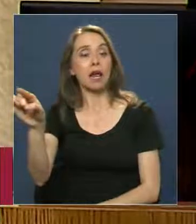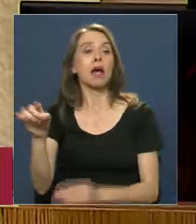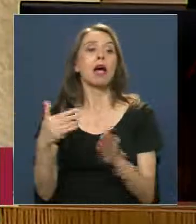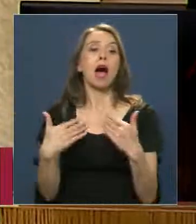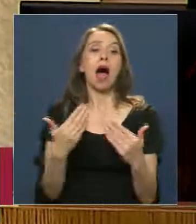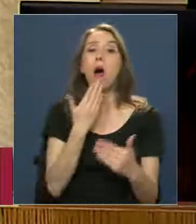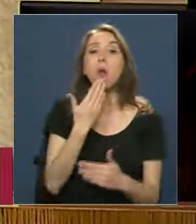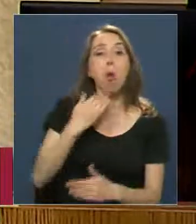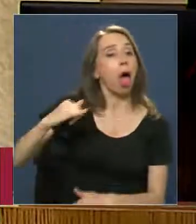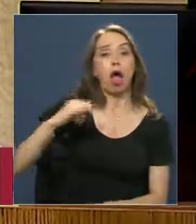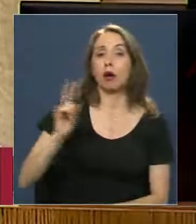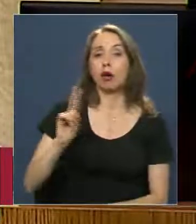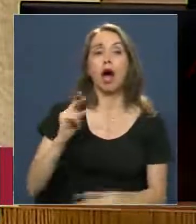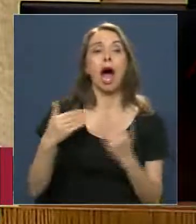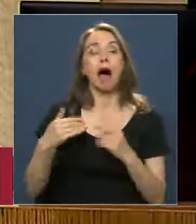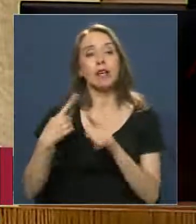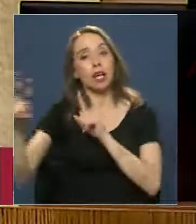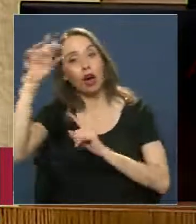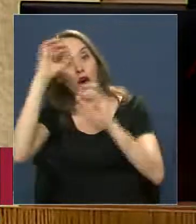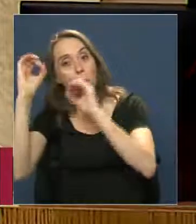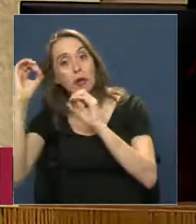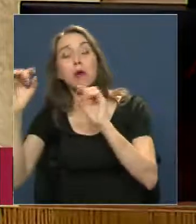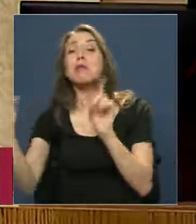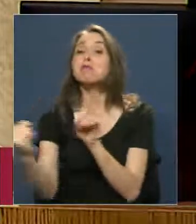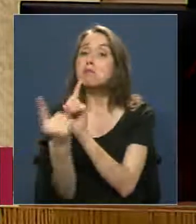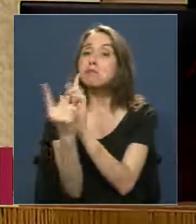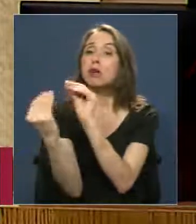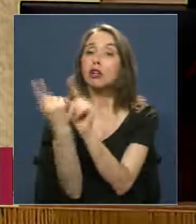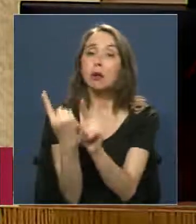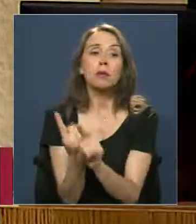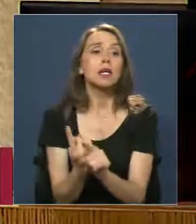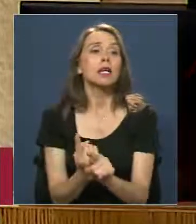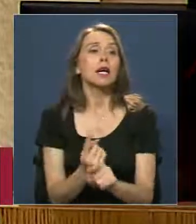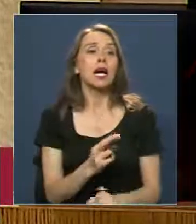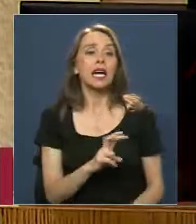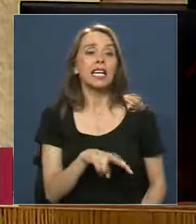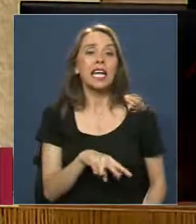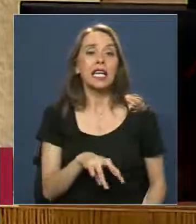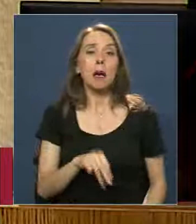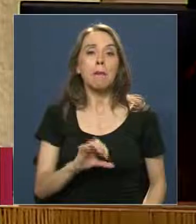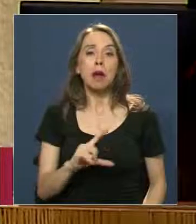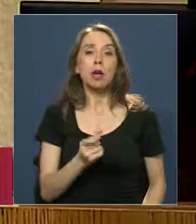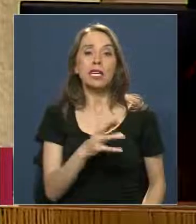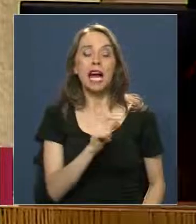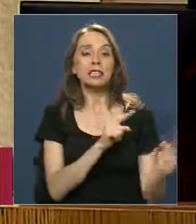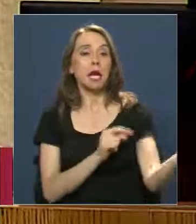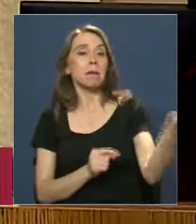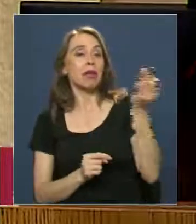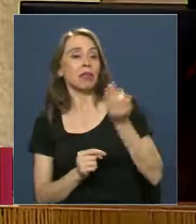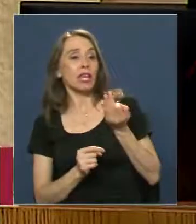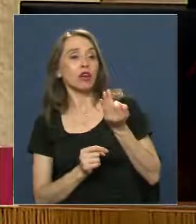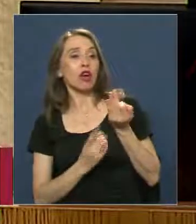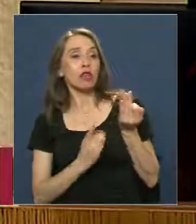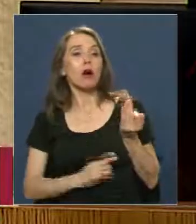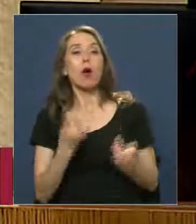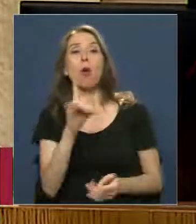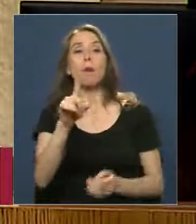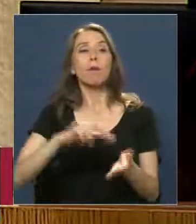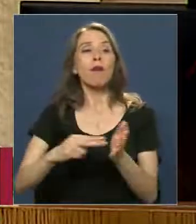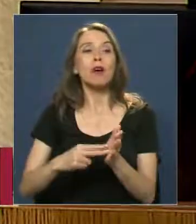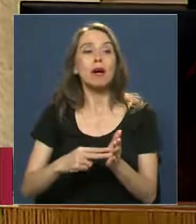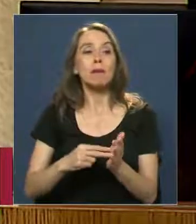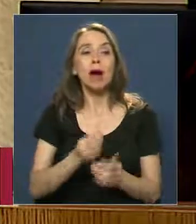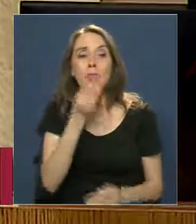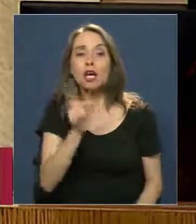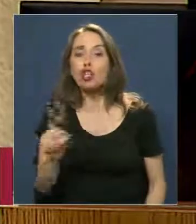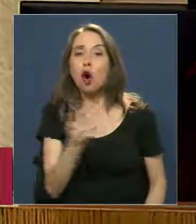estamos en la contraria, pero nos juntamos y conversamos con el rey Manuel García. La otra vez me decía René Manuel, el único problema es que tú no crees en Dios.